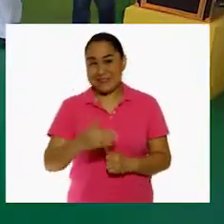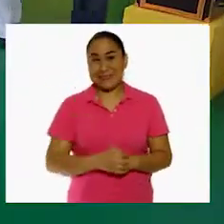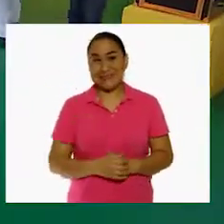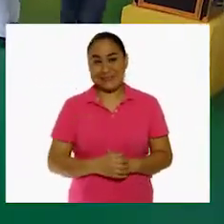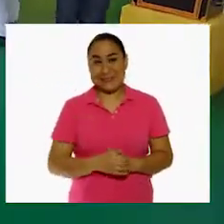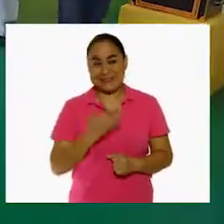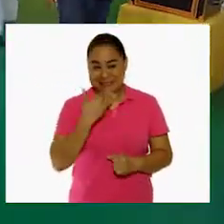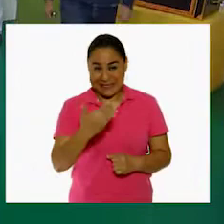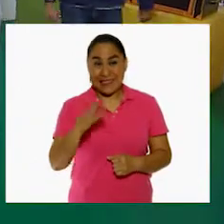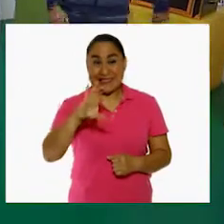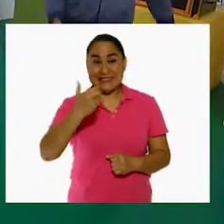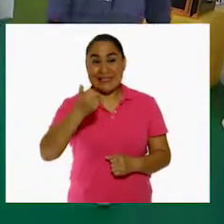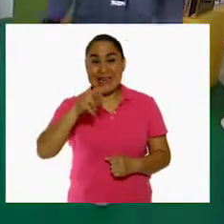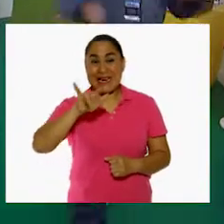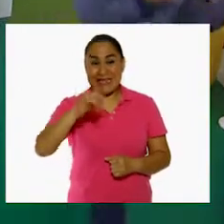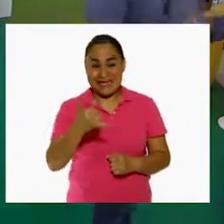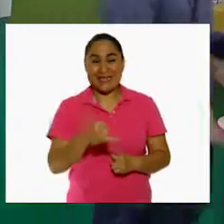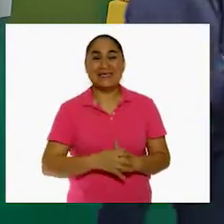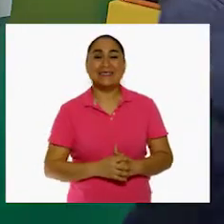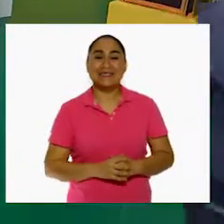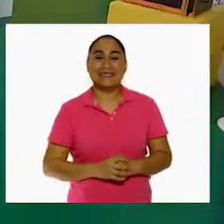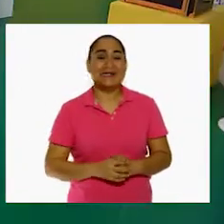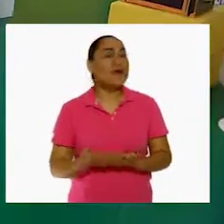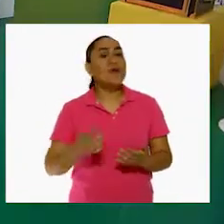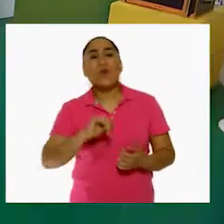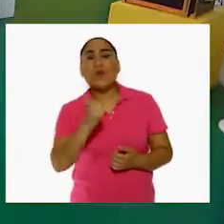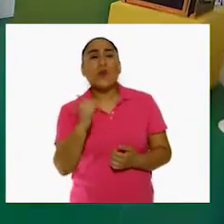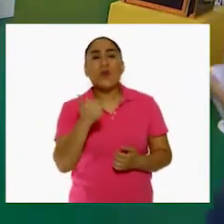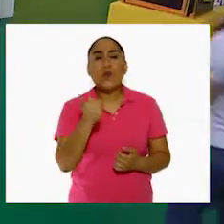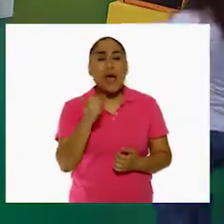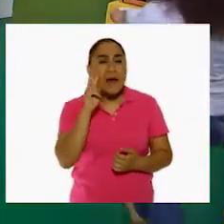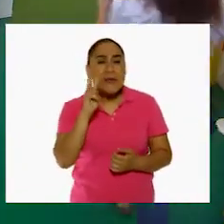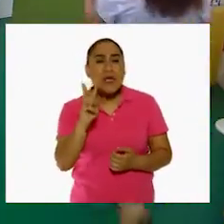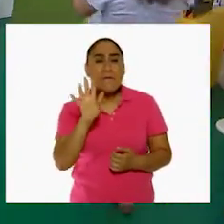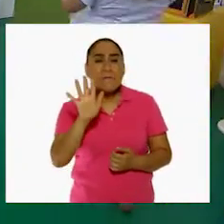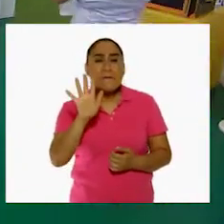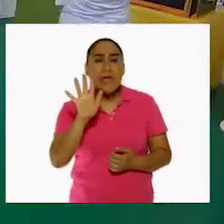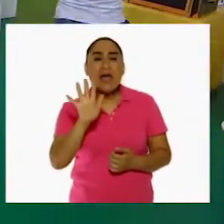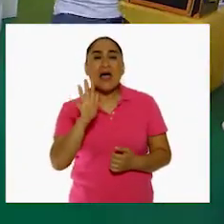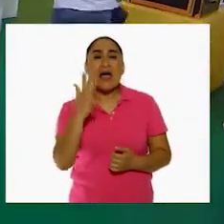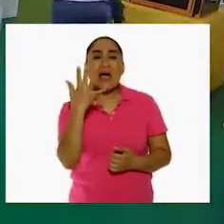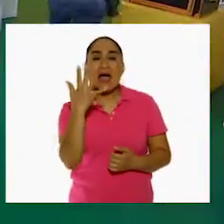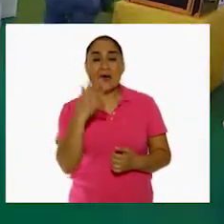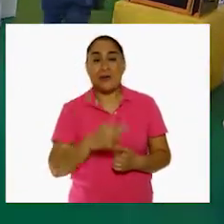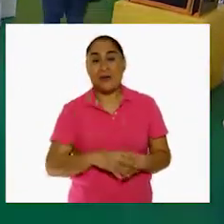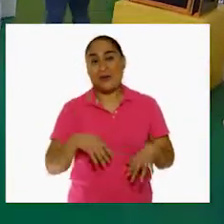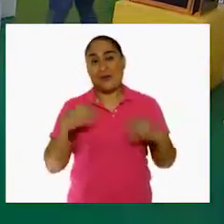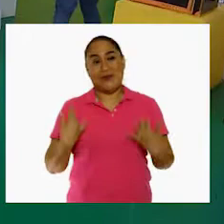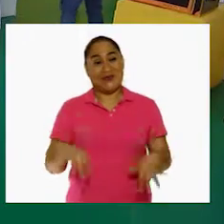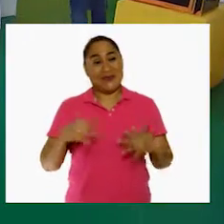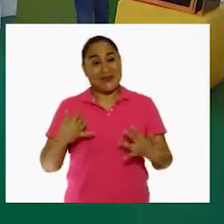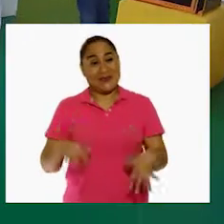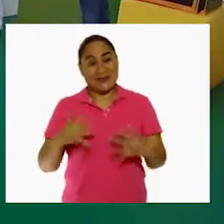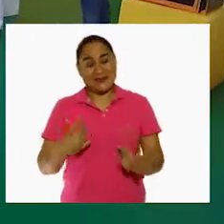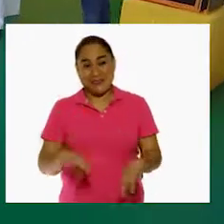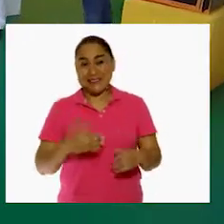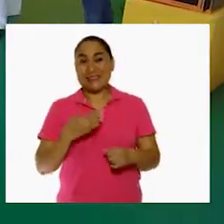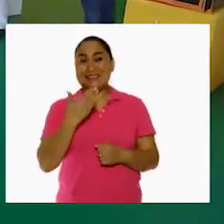Alina. Lidia. Gracias, Charlie. A ver tu mano. Muy bien. Oh,